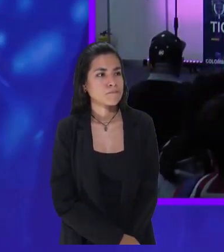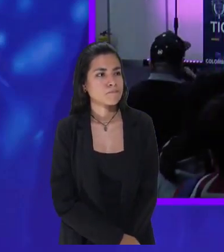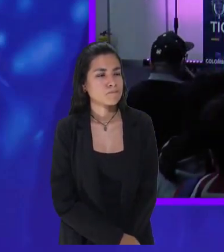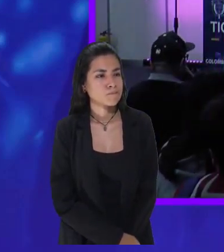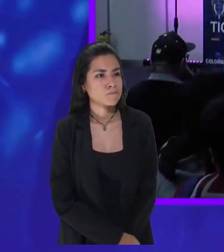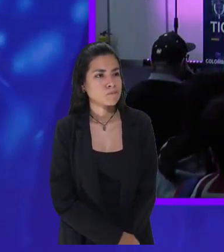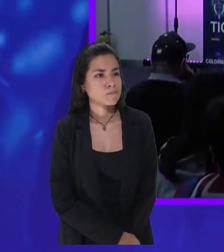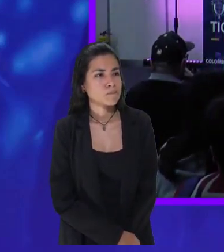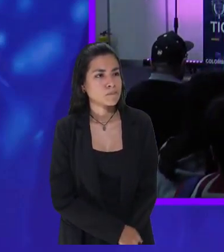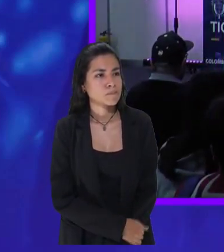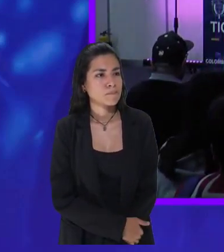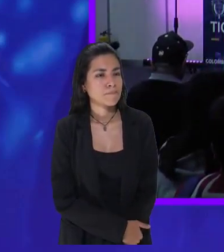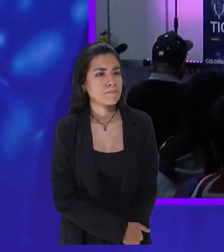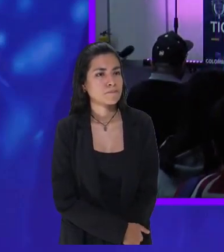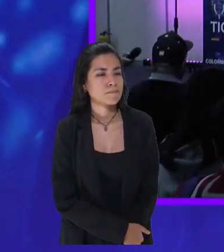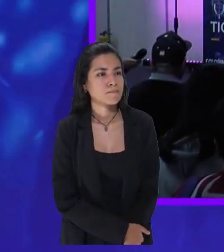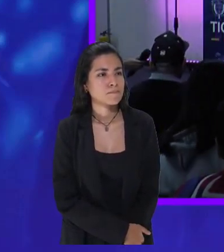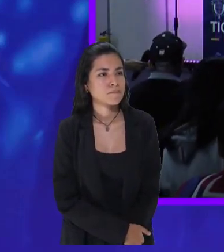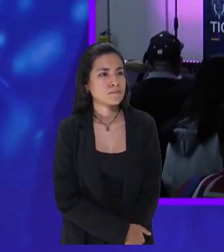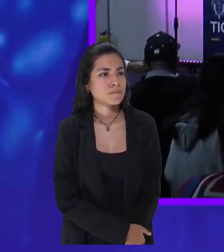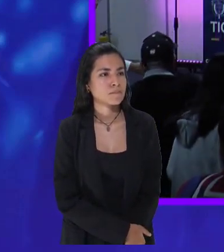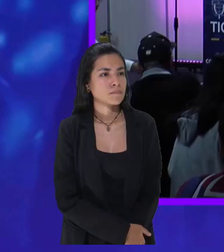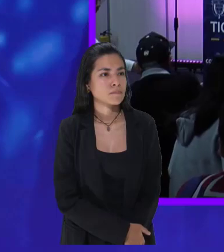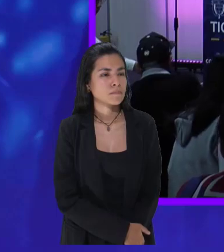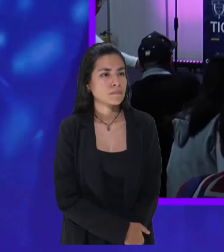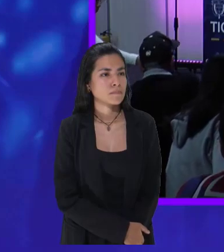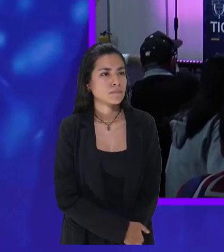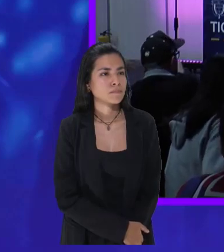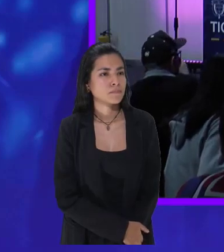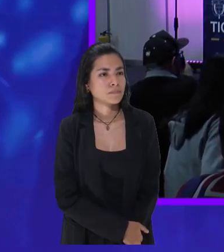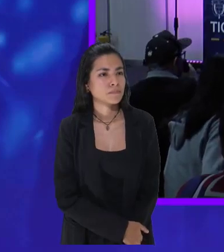Y si me pueden regalar la presentación para el cierre, por favor.